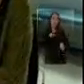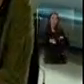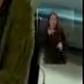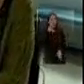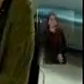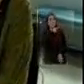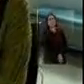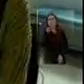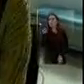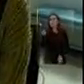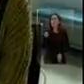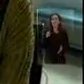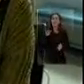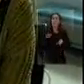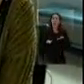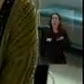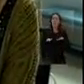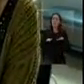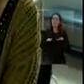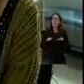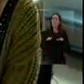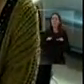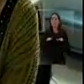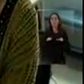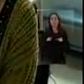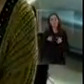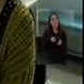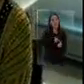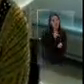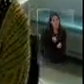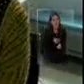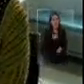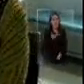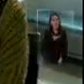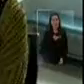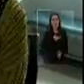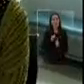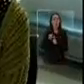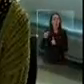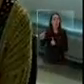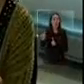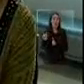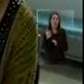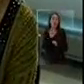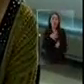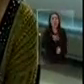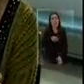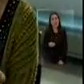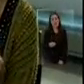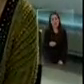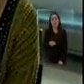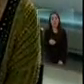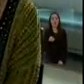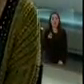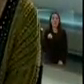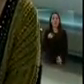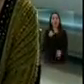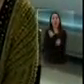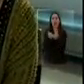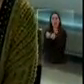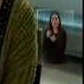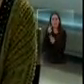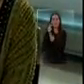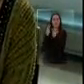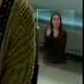de su entorno y uno tiene algunas familiares lejanos, lo que sea, o hijos, o sea, mamás de